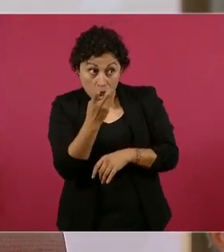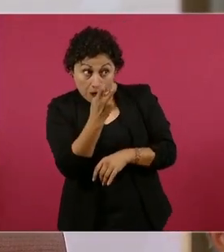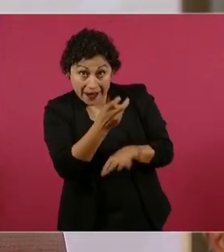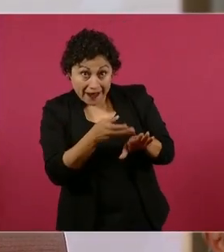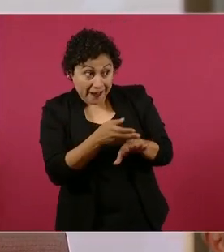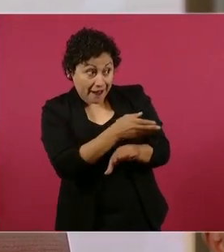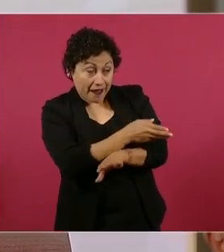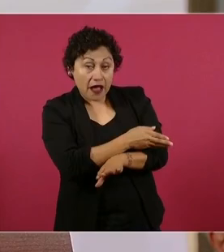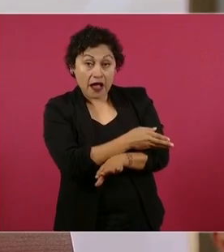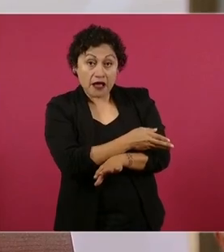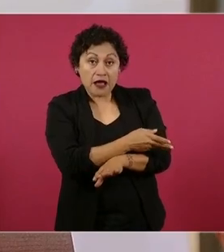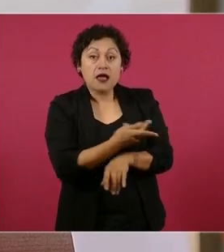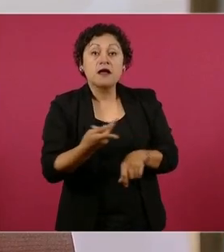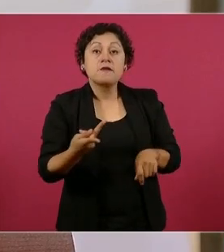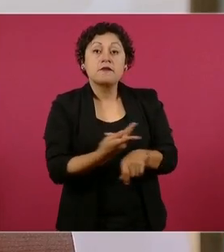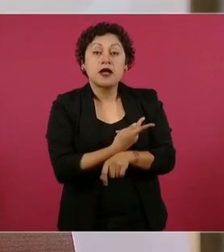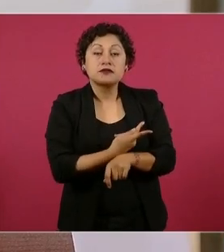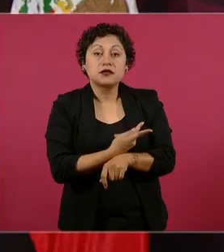Porque la gente